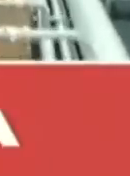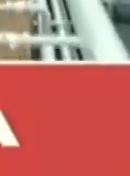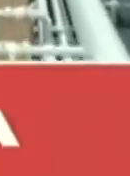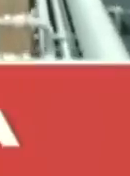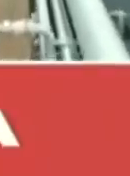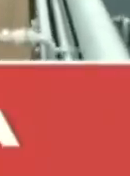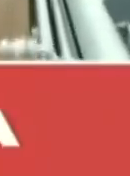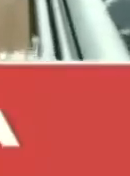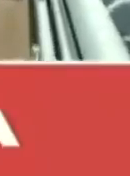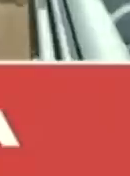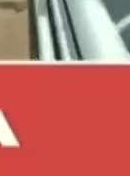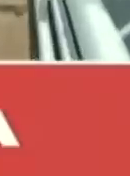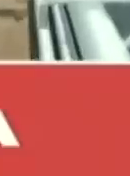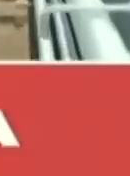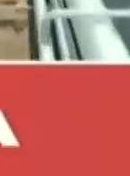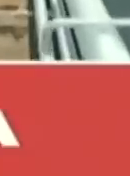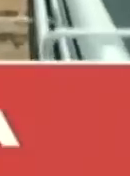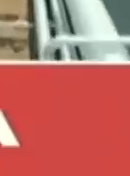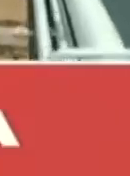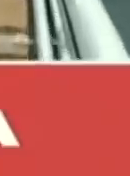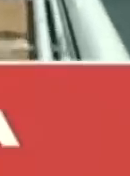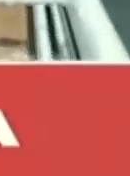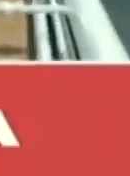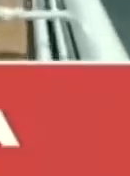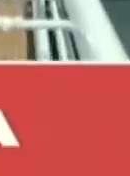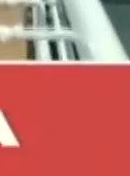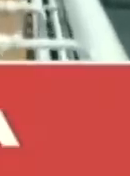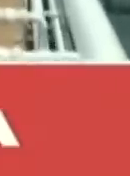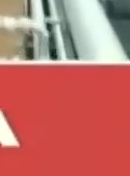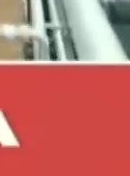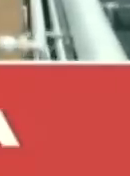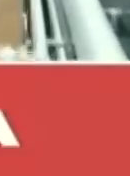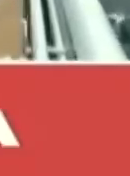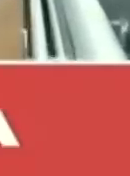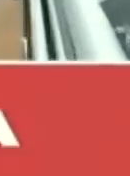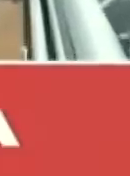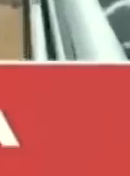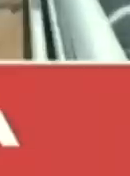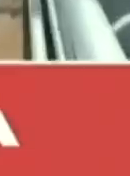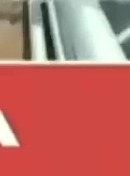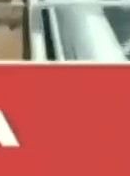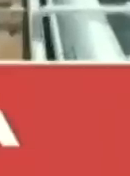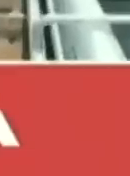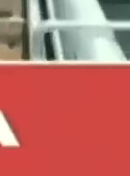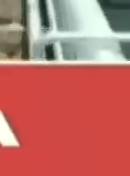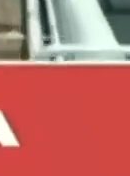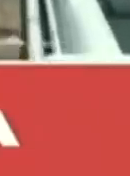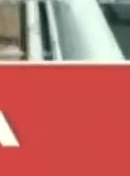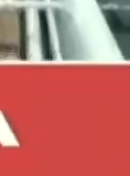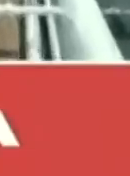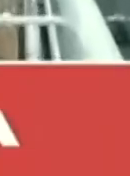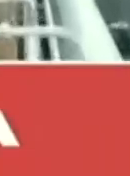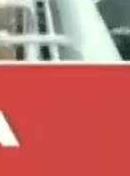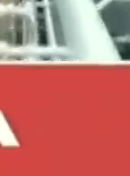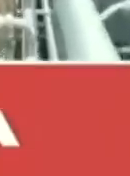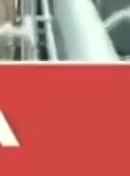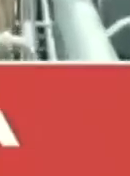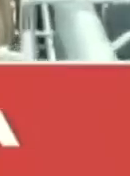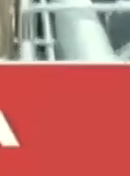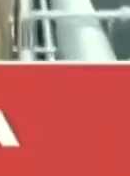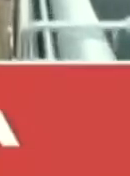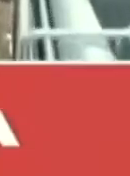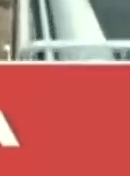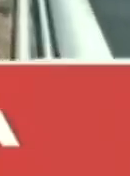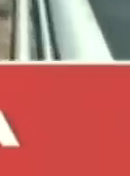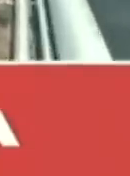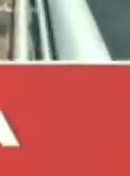a renunciar al desarrollo petrolero de Venezuela? ¿Vamos a entregar las riquezas de petróleo a los